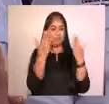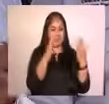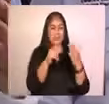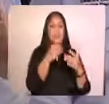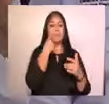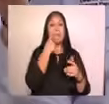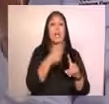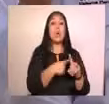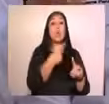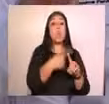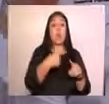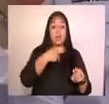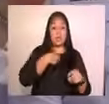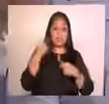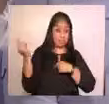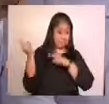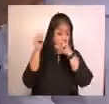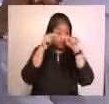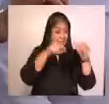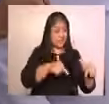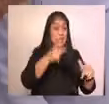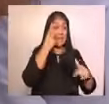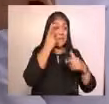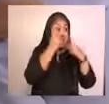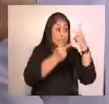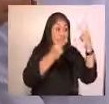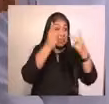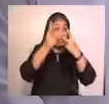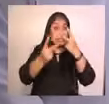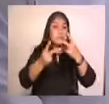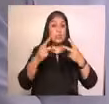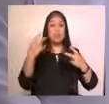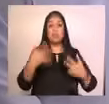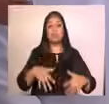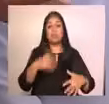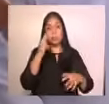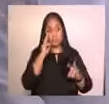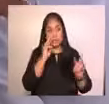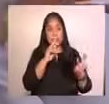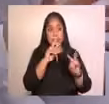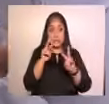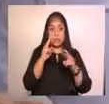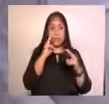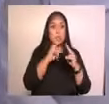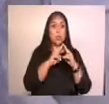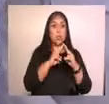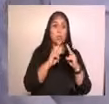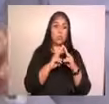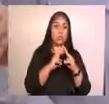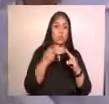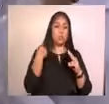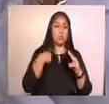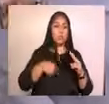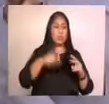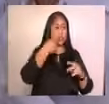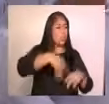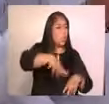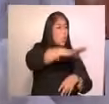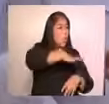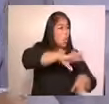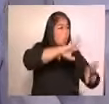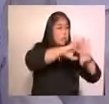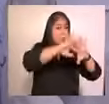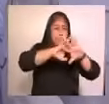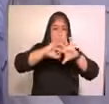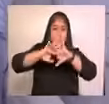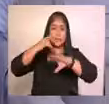Cuando yo vine a visitar el infiernito y entré a conocer todas las celdas donde estaba la gente,